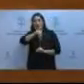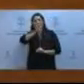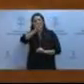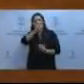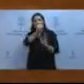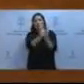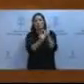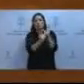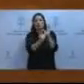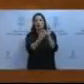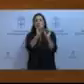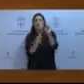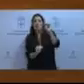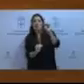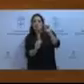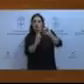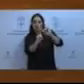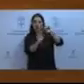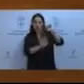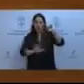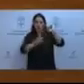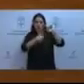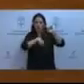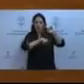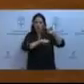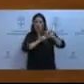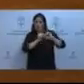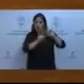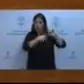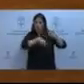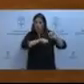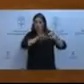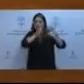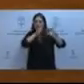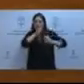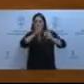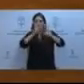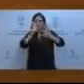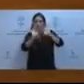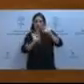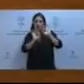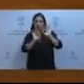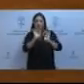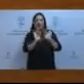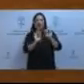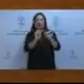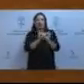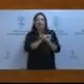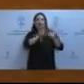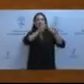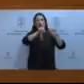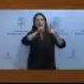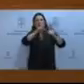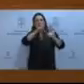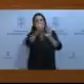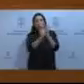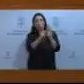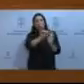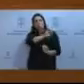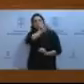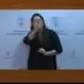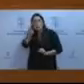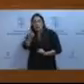de la media, que se sitúa en el 38%. La tasa de paro es 7,8 puntos superior a la de las personas